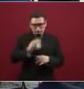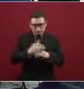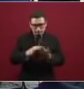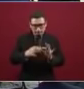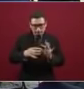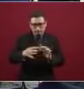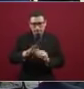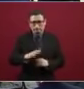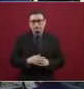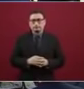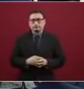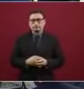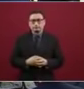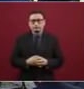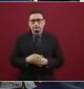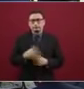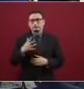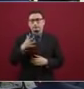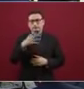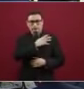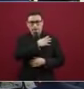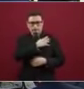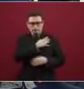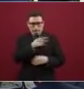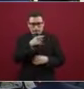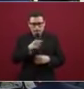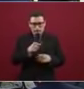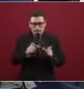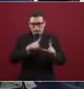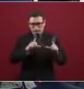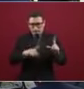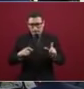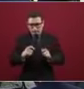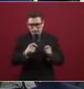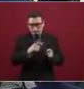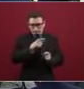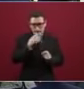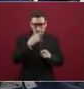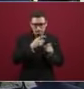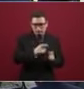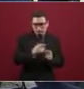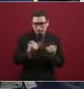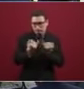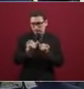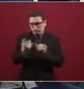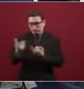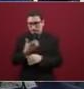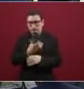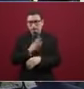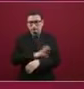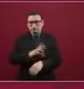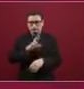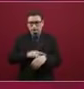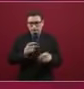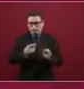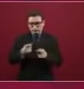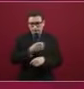el futuro comandante de la Guardia Nacional como los integrantes de esta coordinación